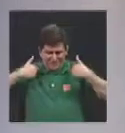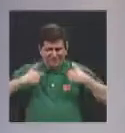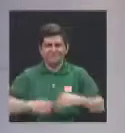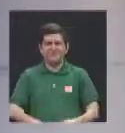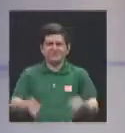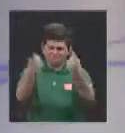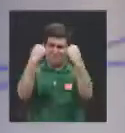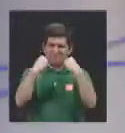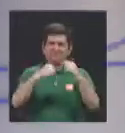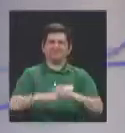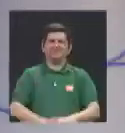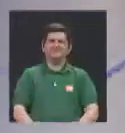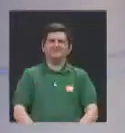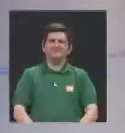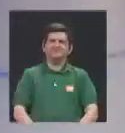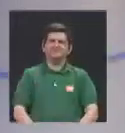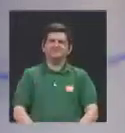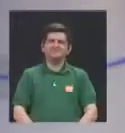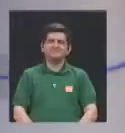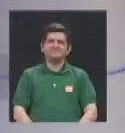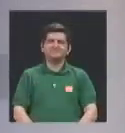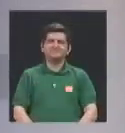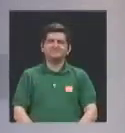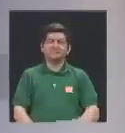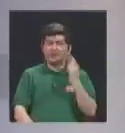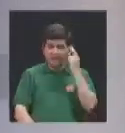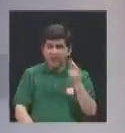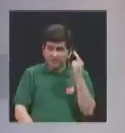estar aquí, porque